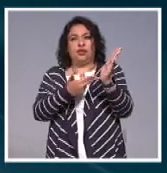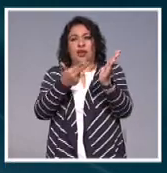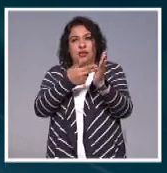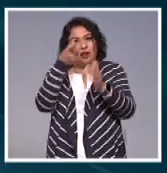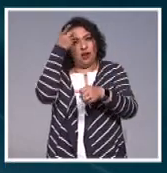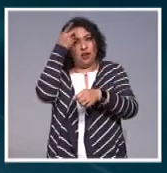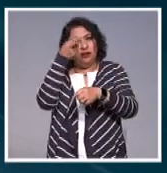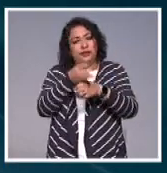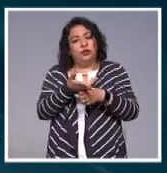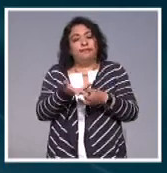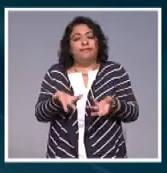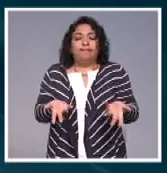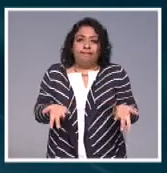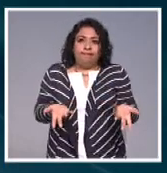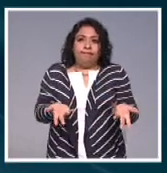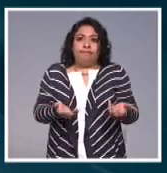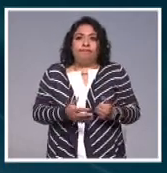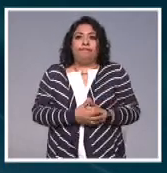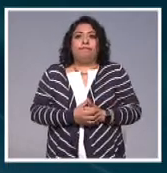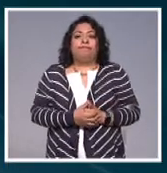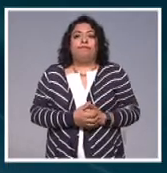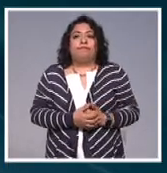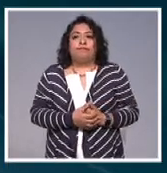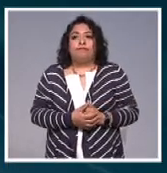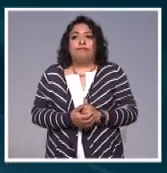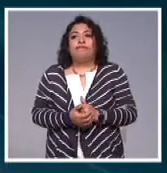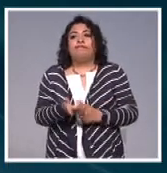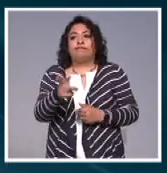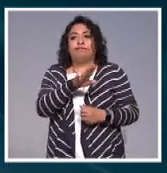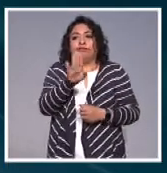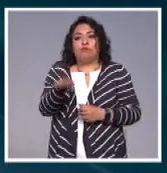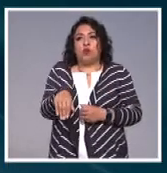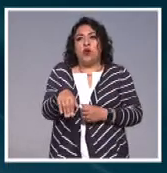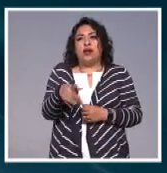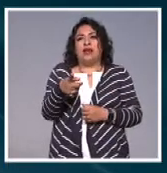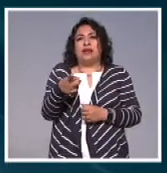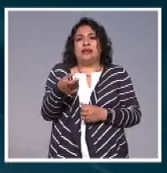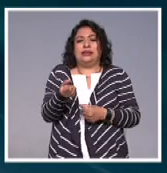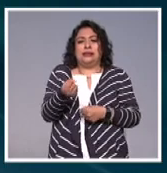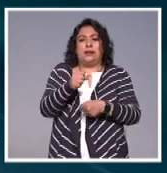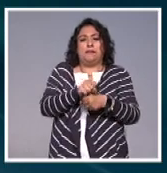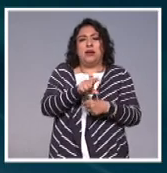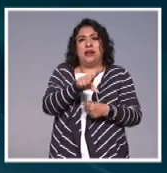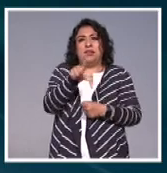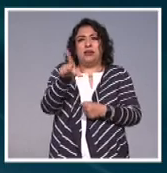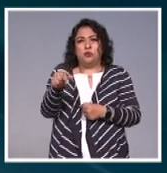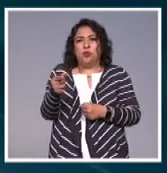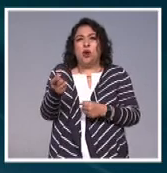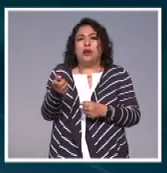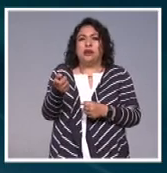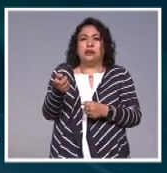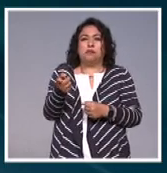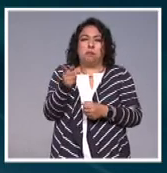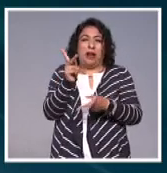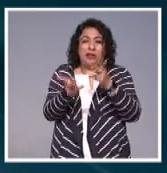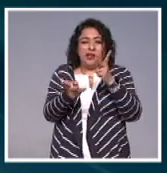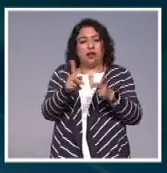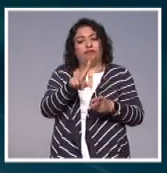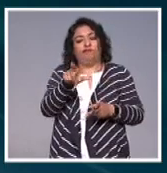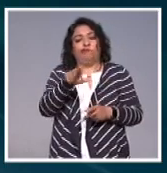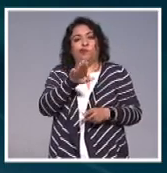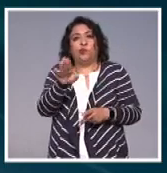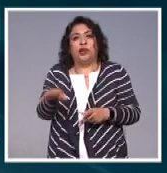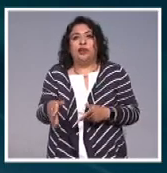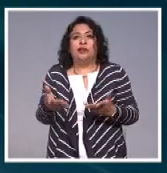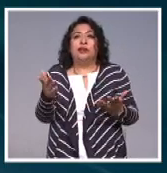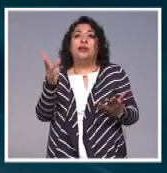dirección. Sin embargo, pues falleció unas semanas después de que estuvimos platicando con él, que cosa que